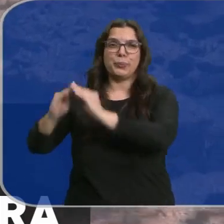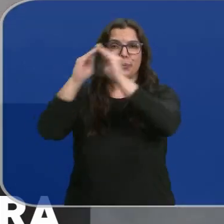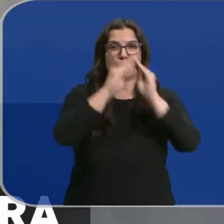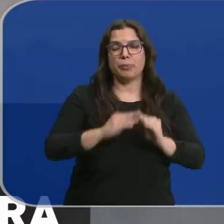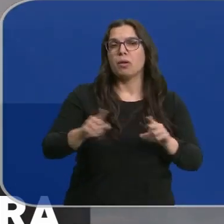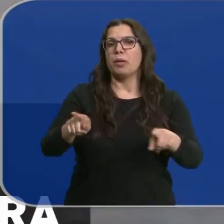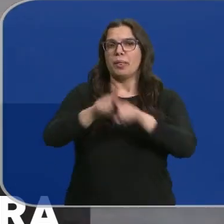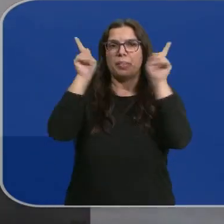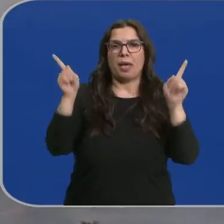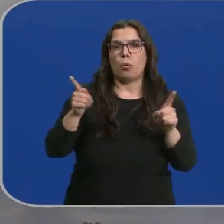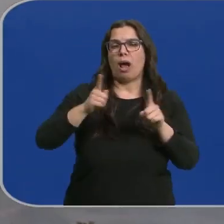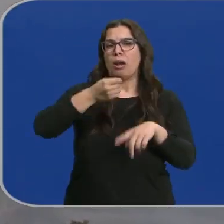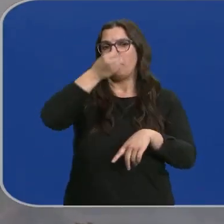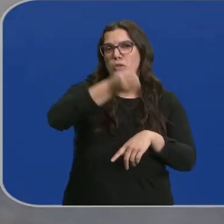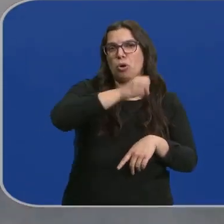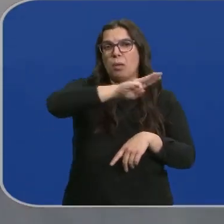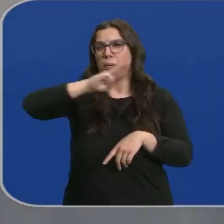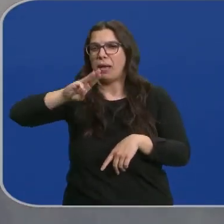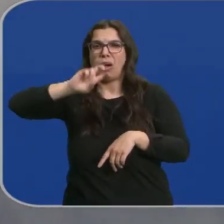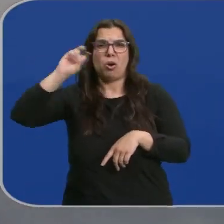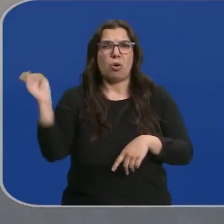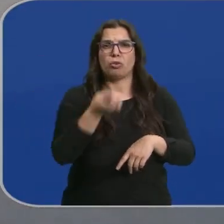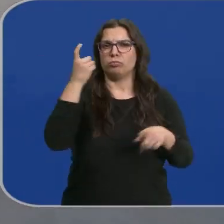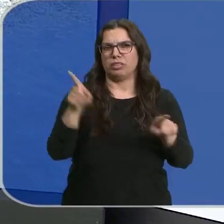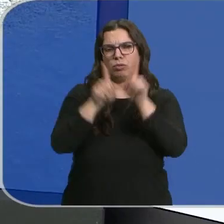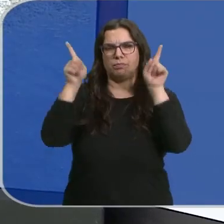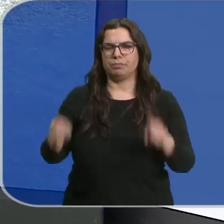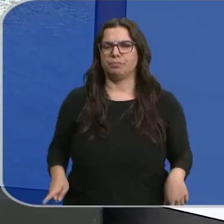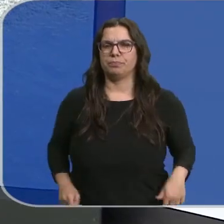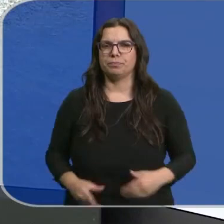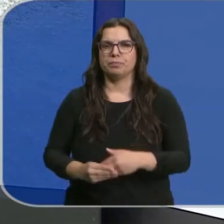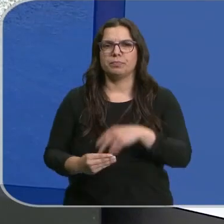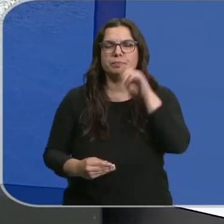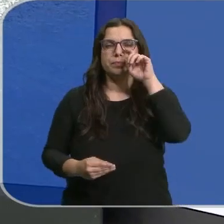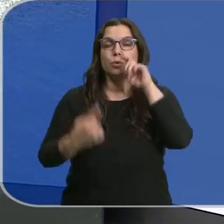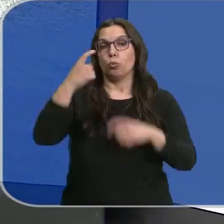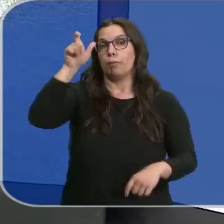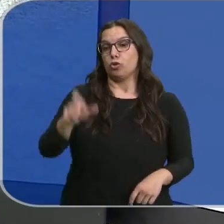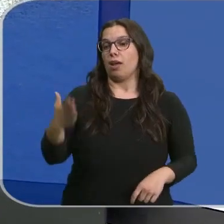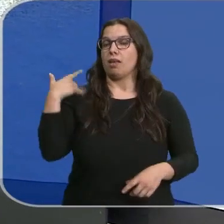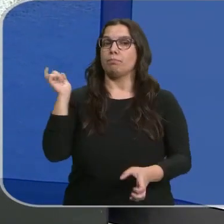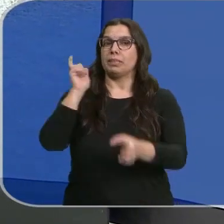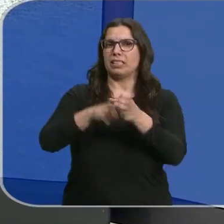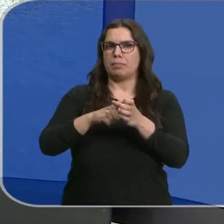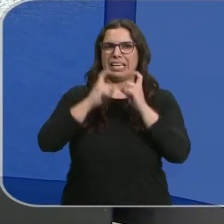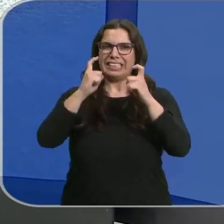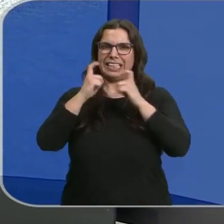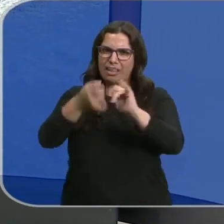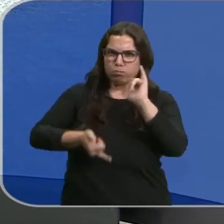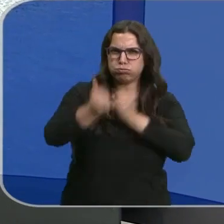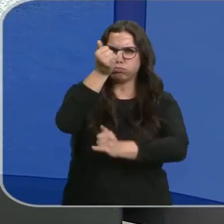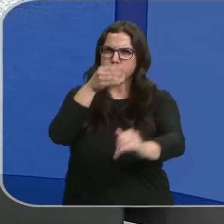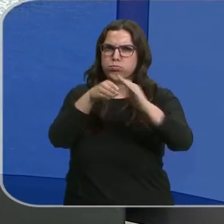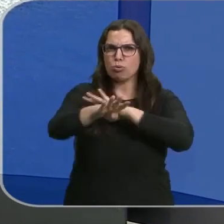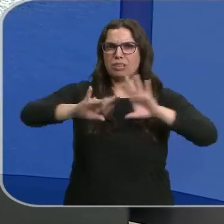con independencia de las afinidades políticas de los encuestados. Una de las personas que participó ayer en el intento de asalto a la sede de